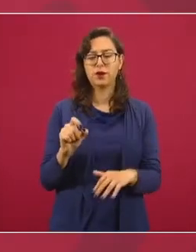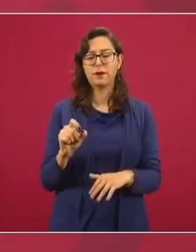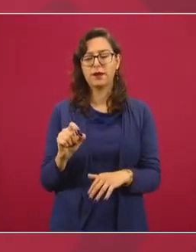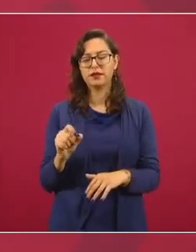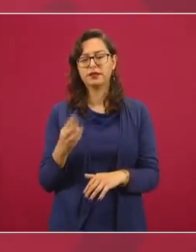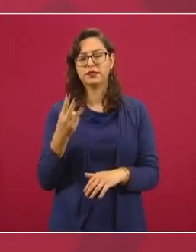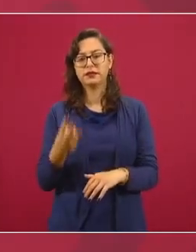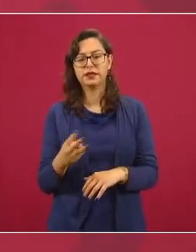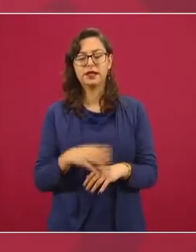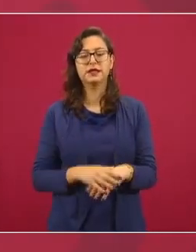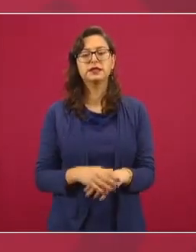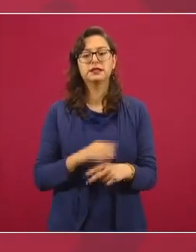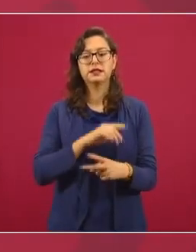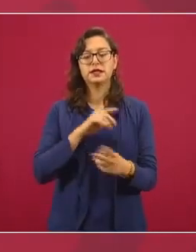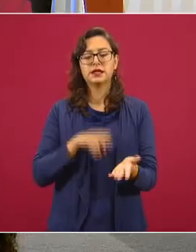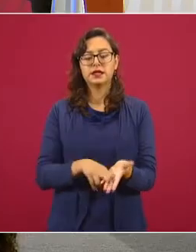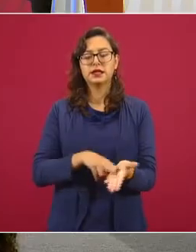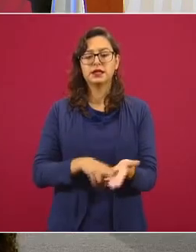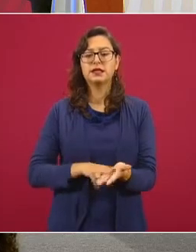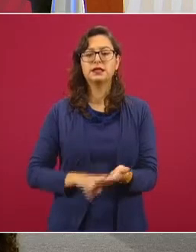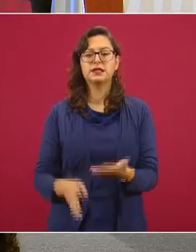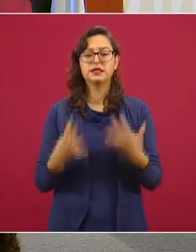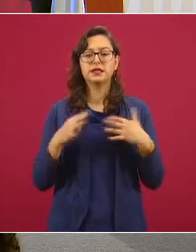$19.23, del diésel,